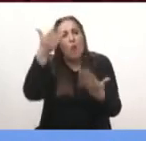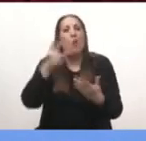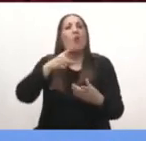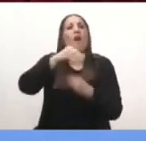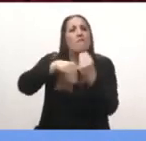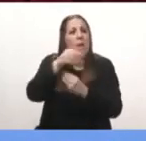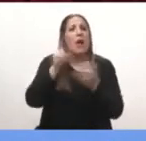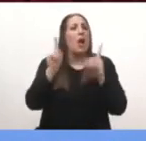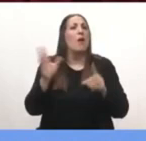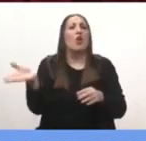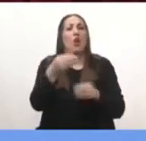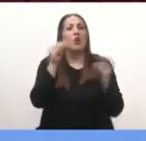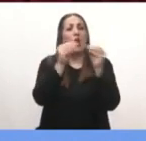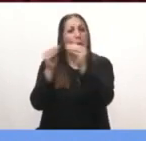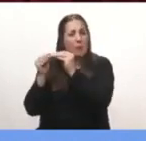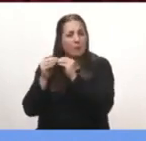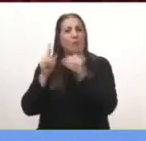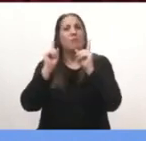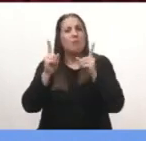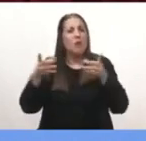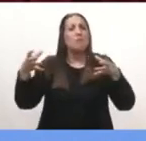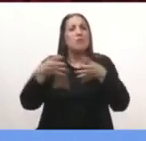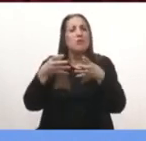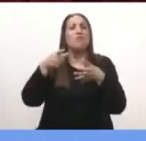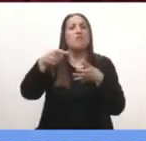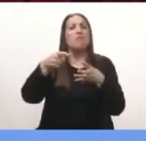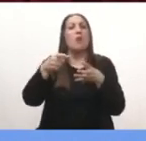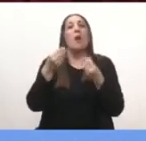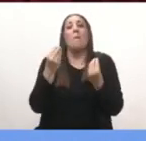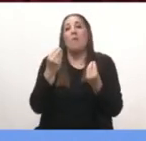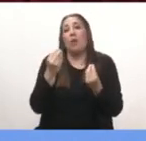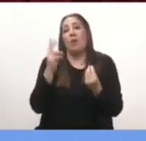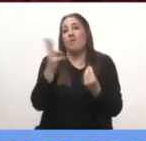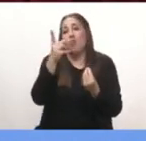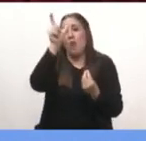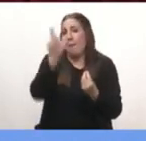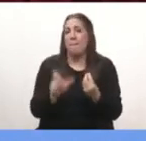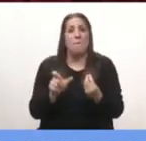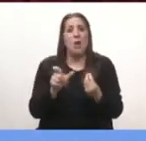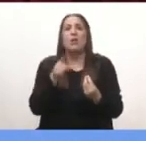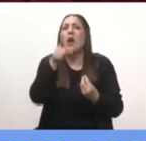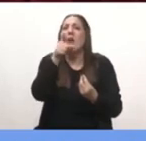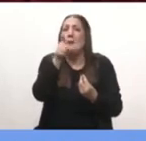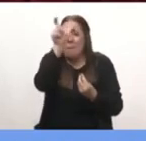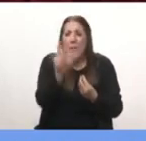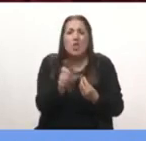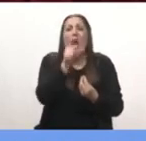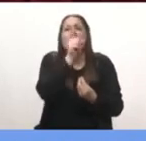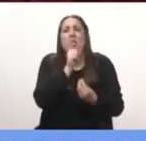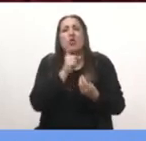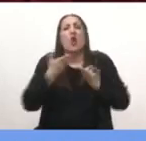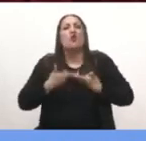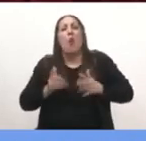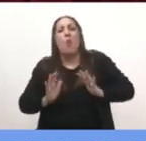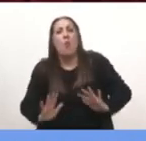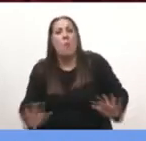todos sus compañeros de Corea y de imbap porque se ha ido una de las personas que silenciosa y humildemente el